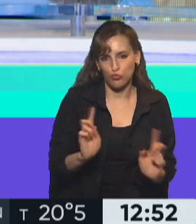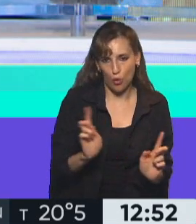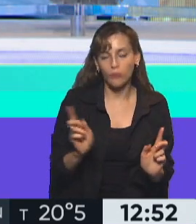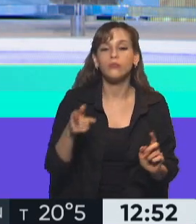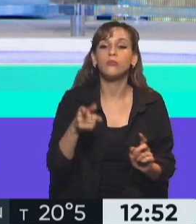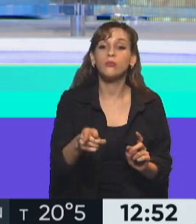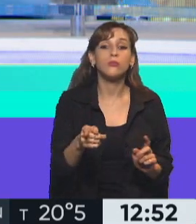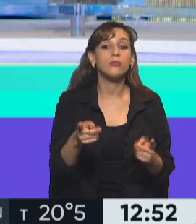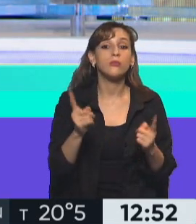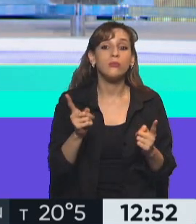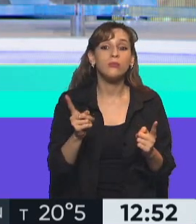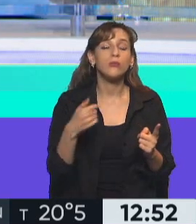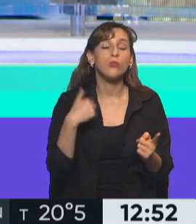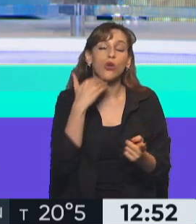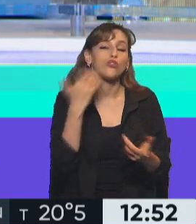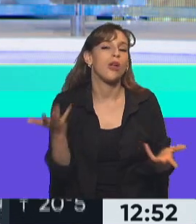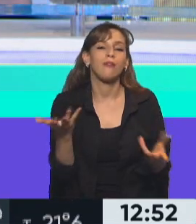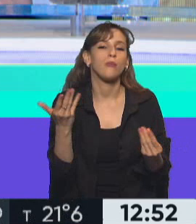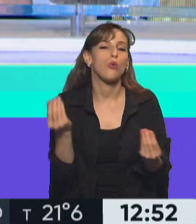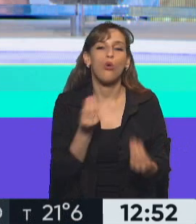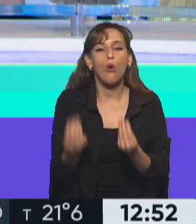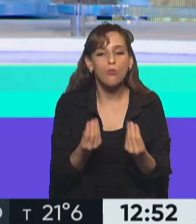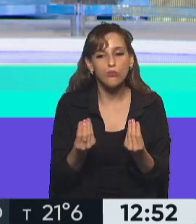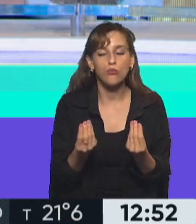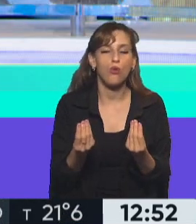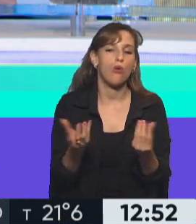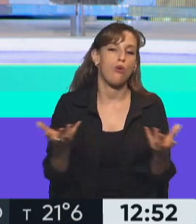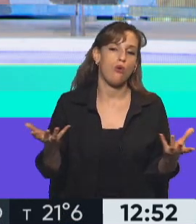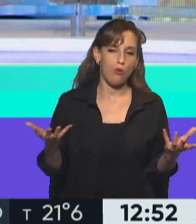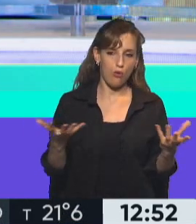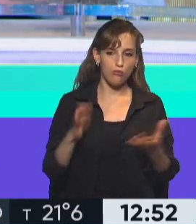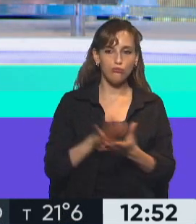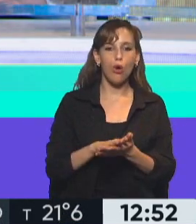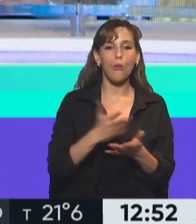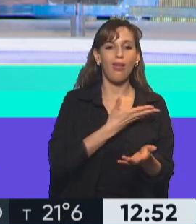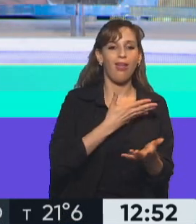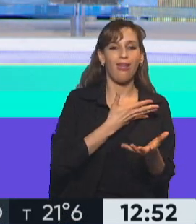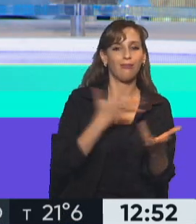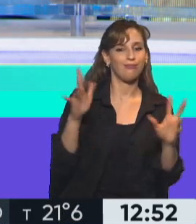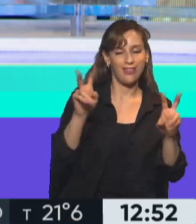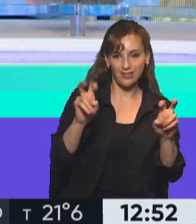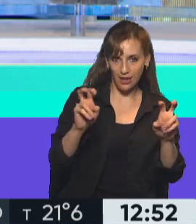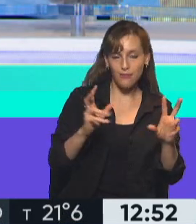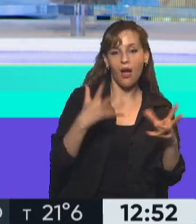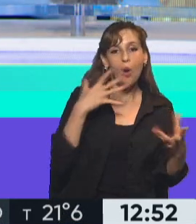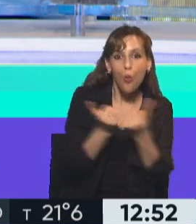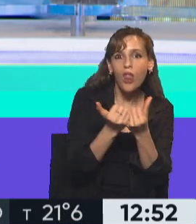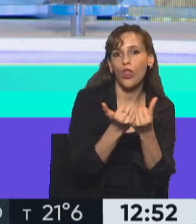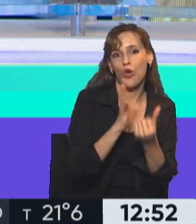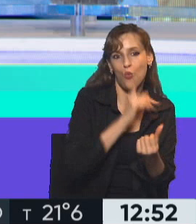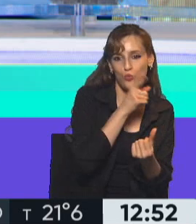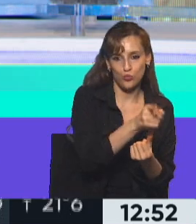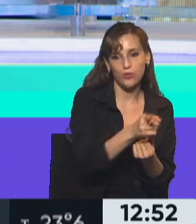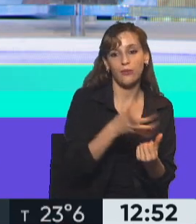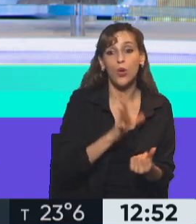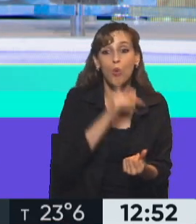podemos prever cómo va a impactar esto en los acuerdos entablados con Rusia respecto a inversiones. Efectivamente, que Rusia esté en